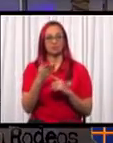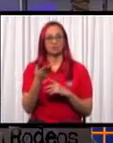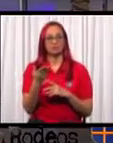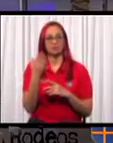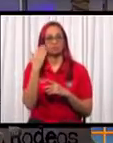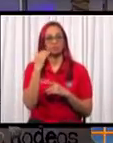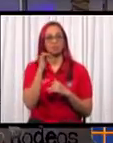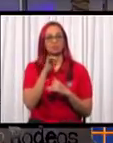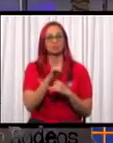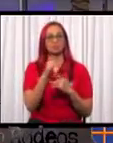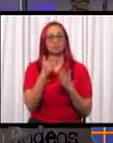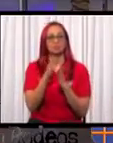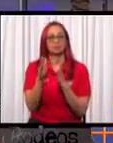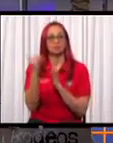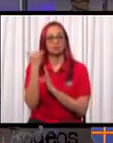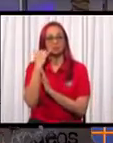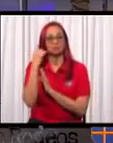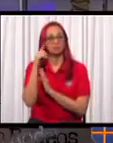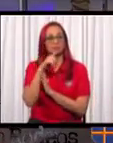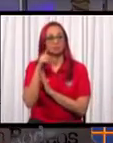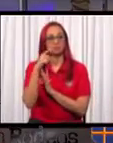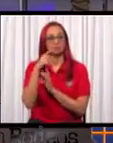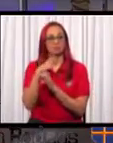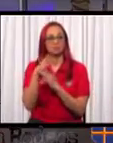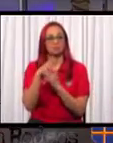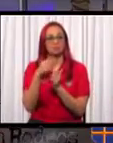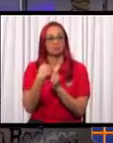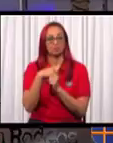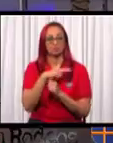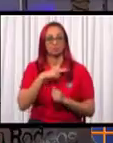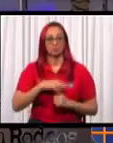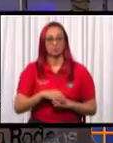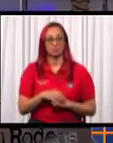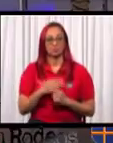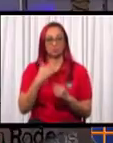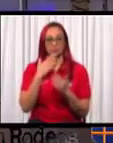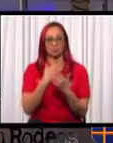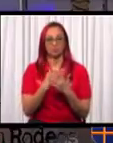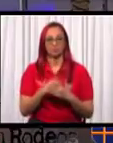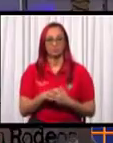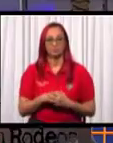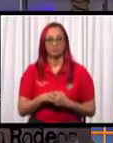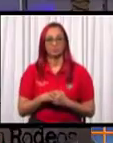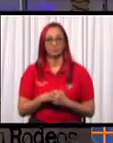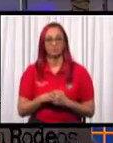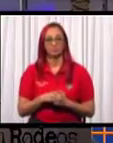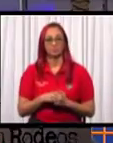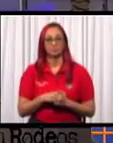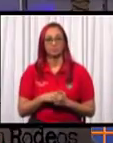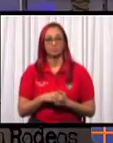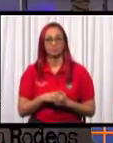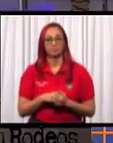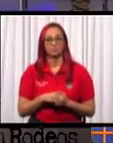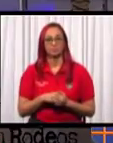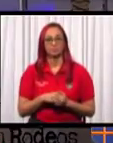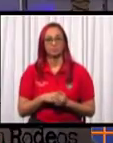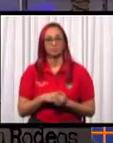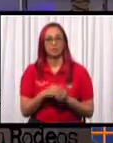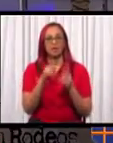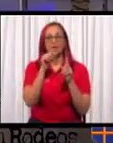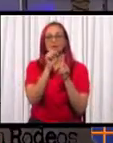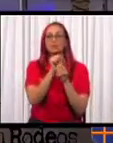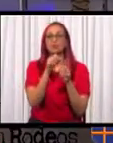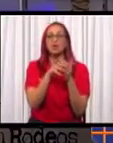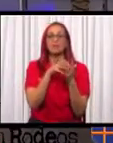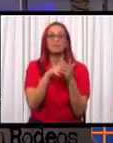Abrimos la línea a ustedes, para que compartan con nosotros. Sí, bueno, yo creo que muy poquito. El asunto del arroz yo siento que es un arma